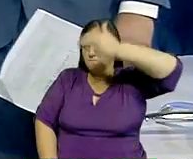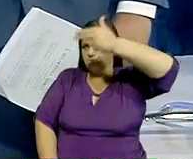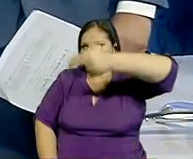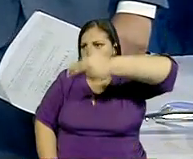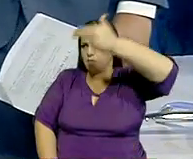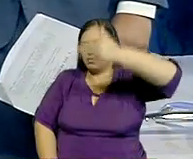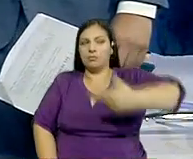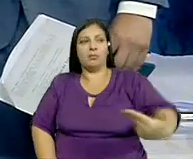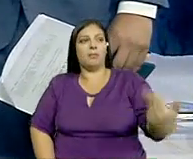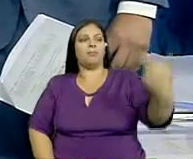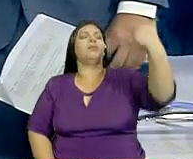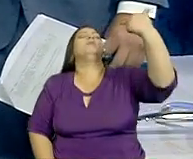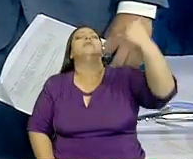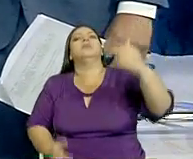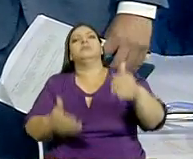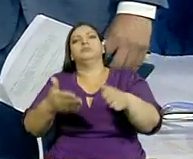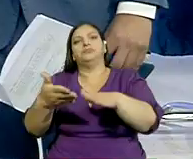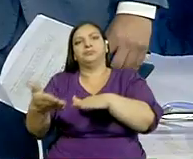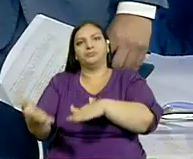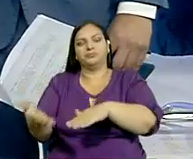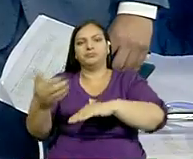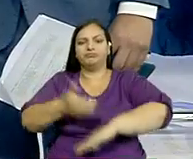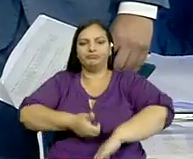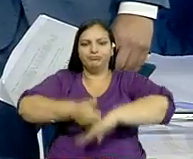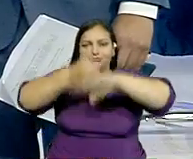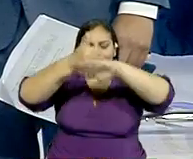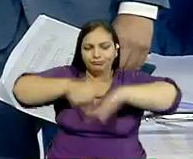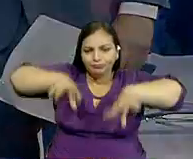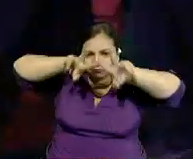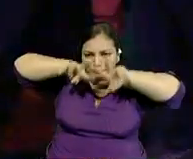causas que dieron origen a este suceso.